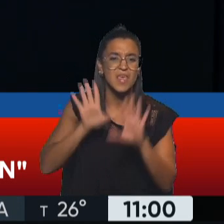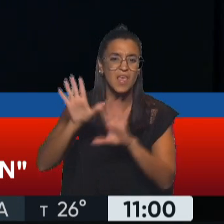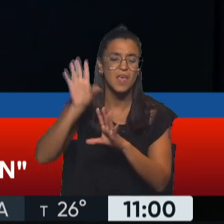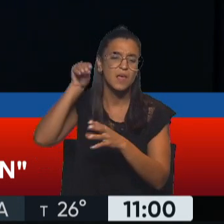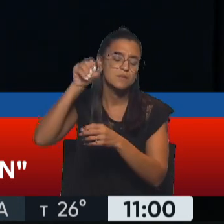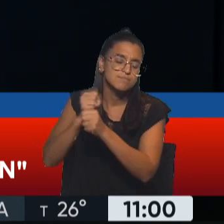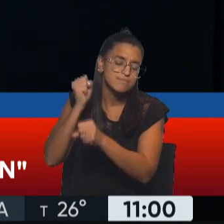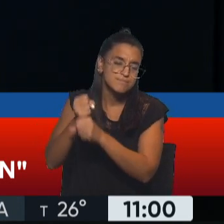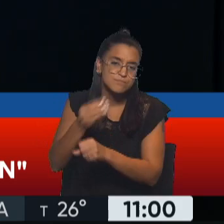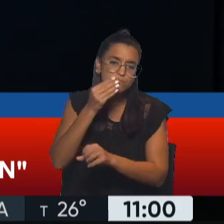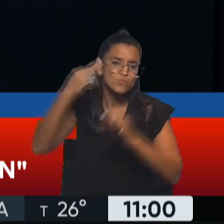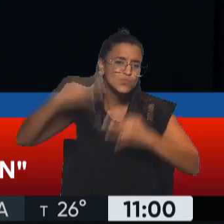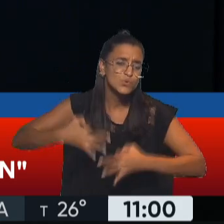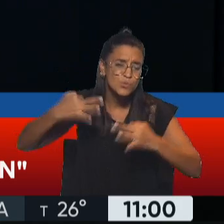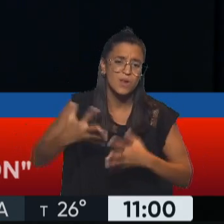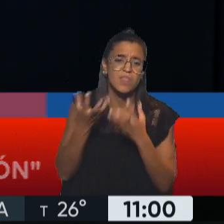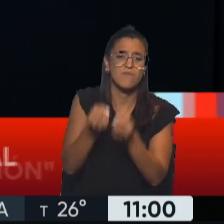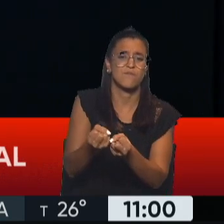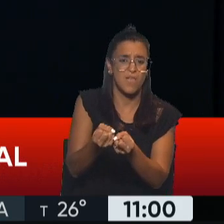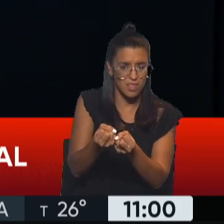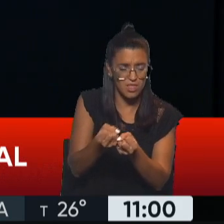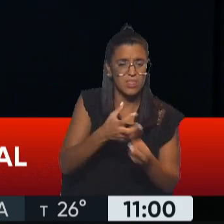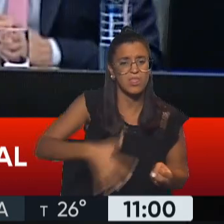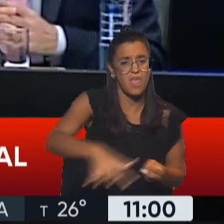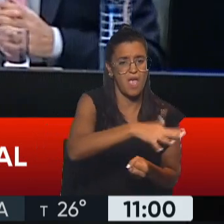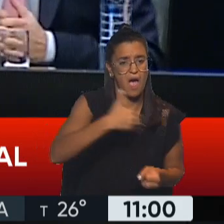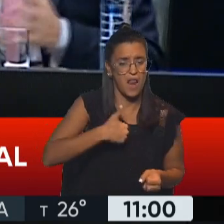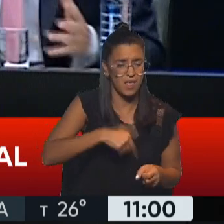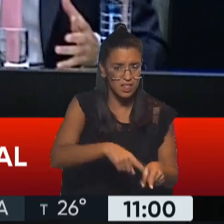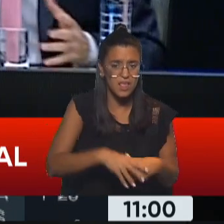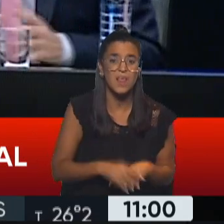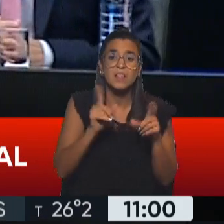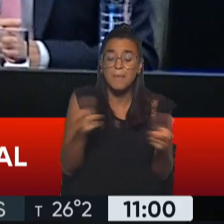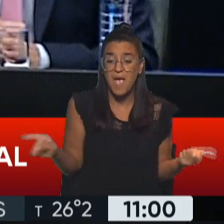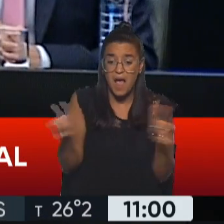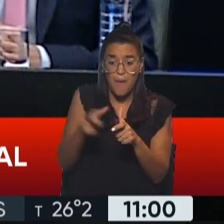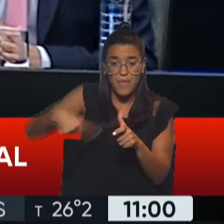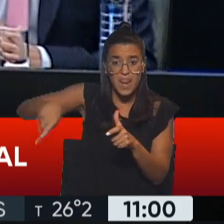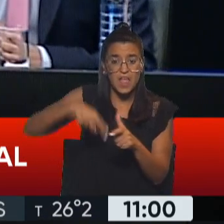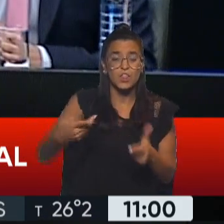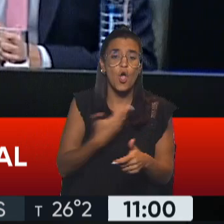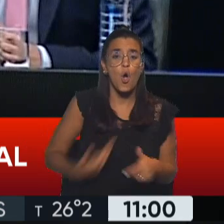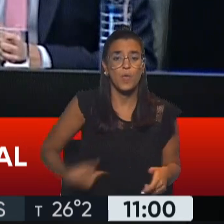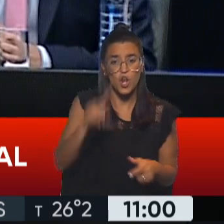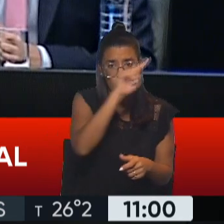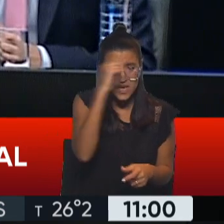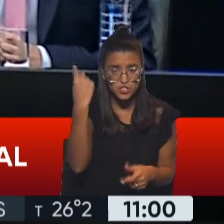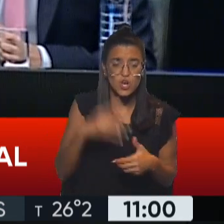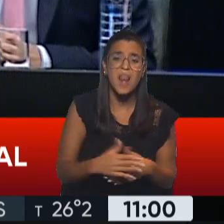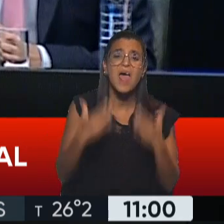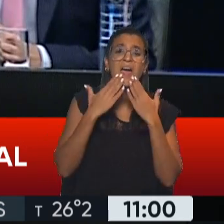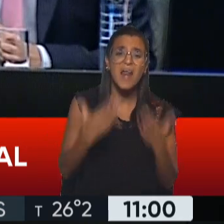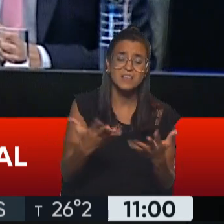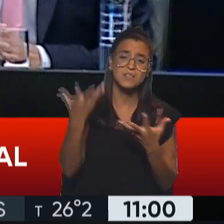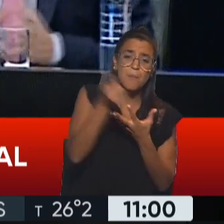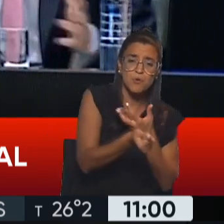hecho un trabajo espléndido también defendiendo los intereses de nuestra patria, a todo el gabinete del Gobierno Nacional. Gracias por todos